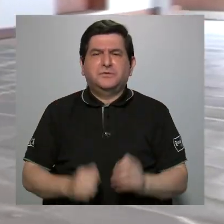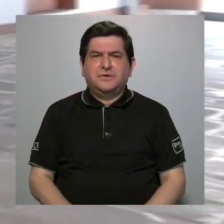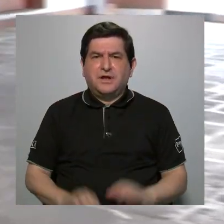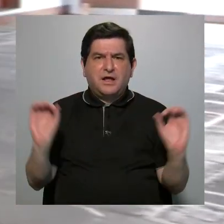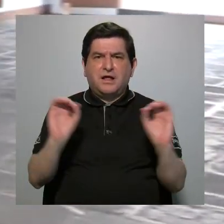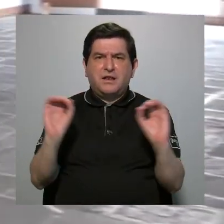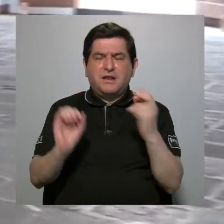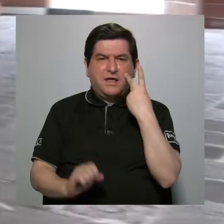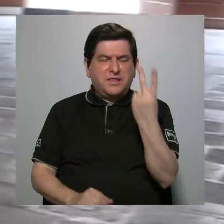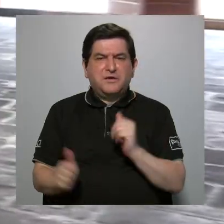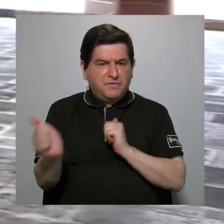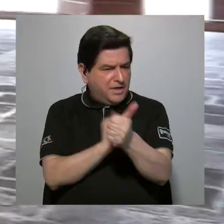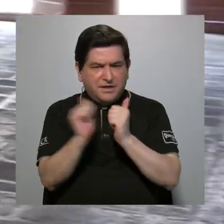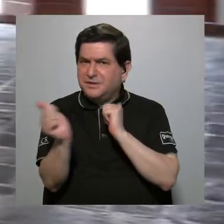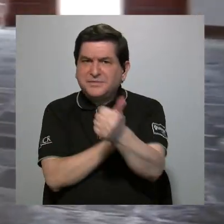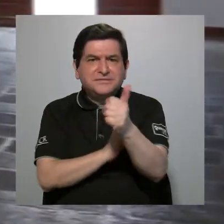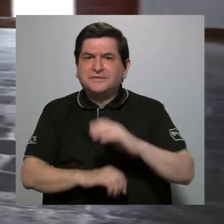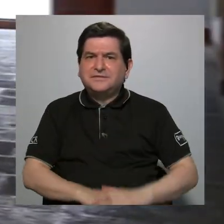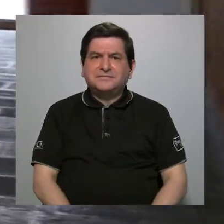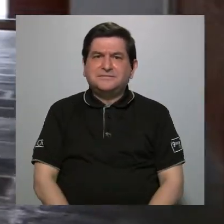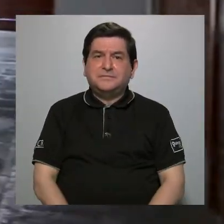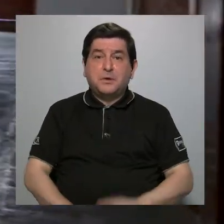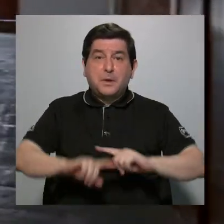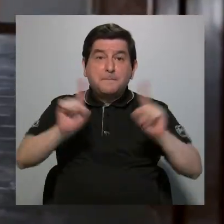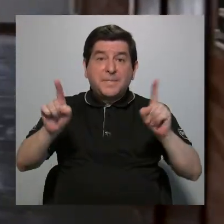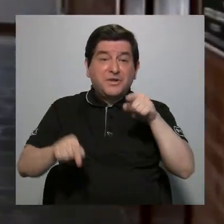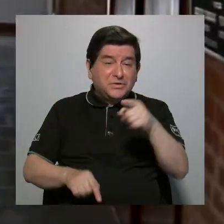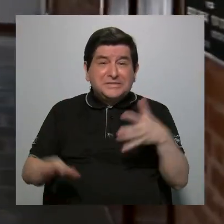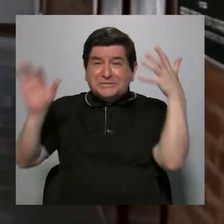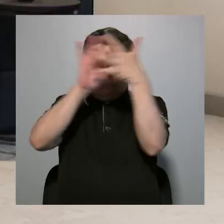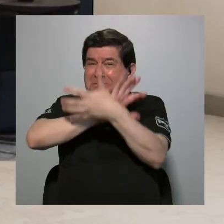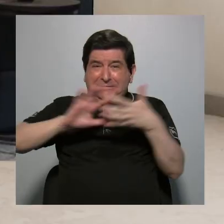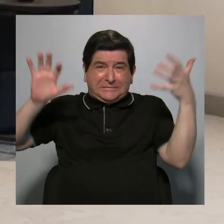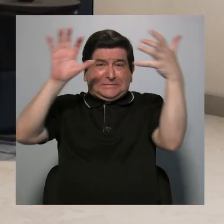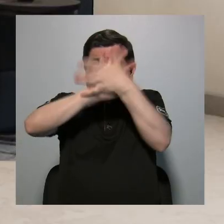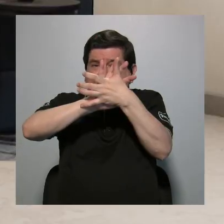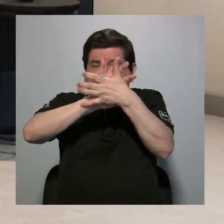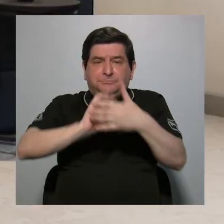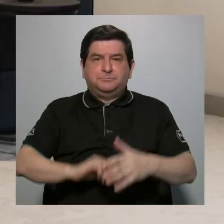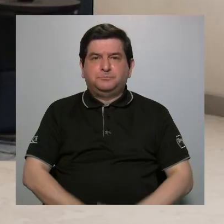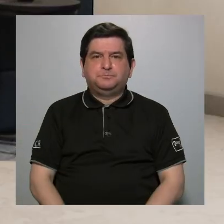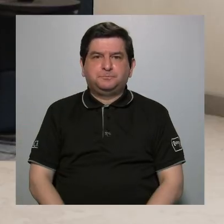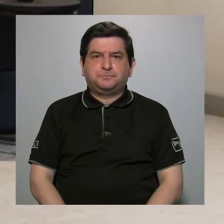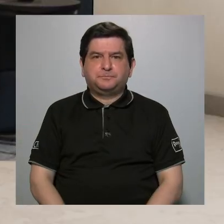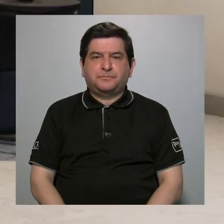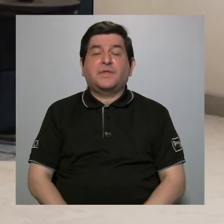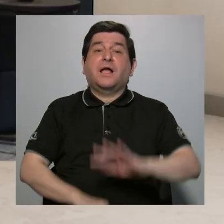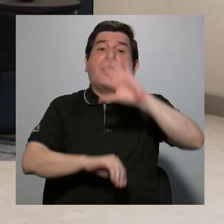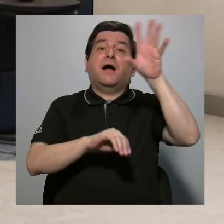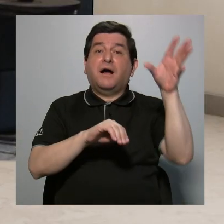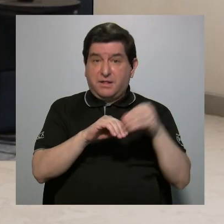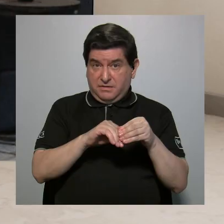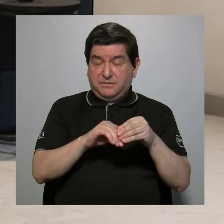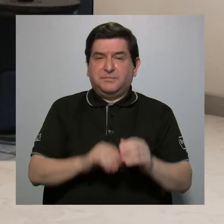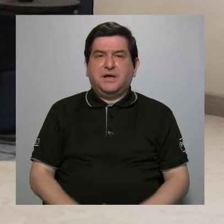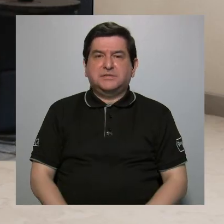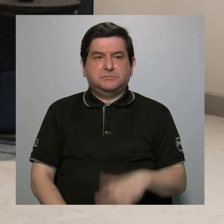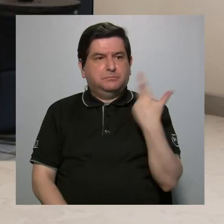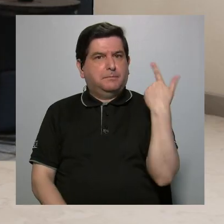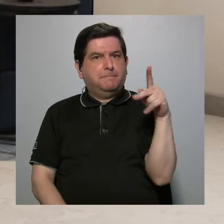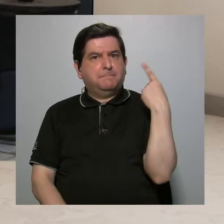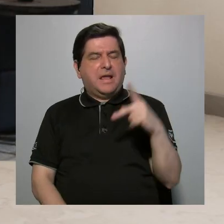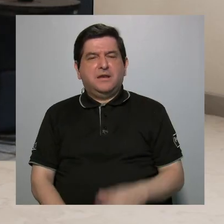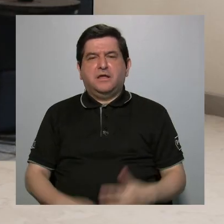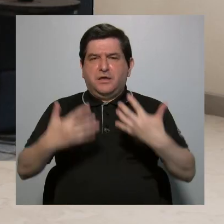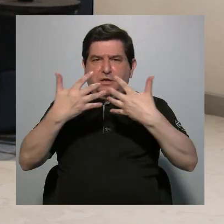que nadie ve cuando transita por ahí. Pero eso era un caos ya. Entonces, y además era un peligro